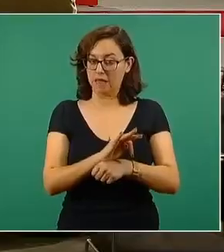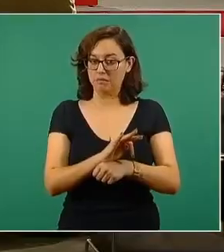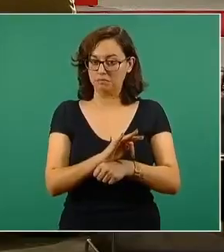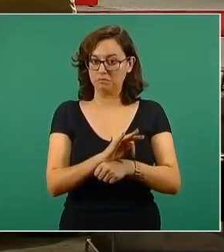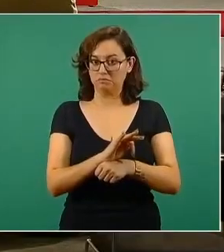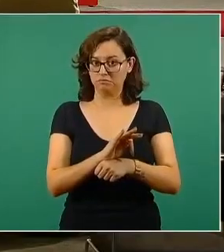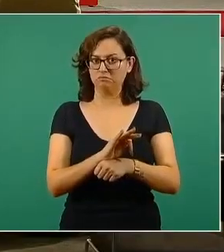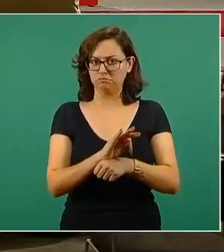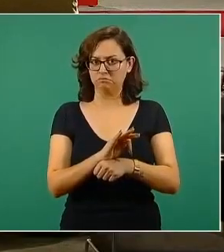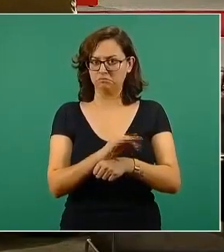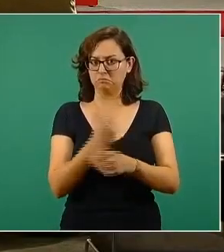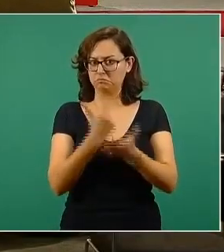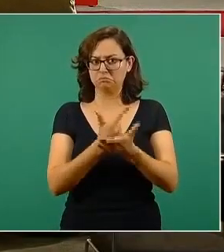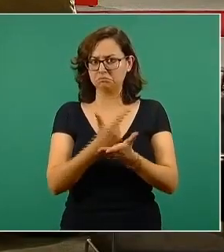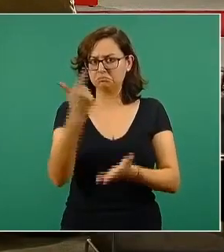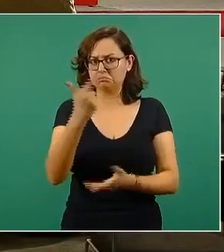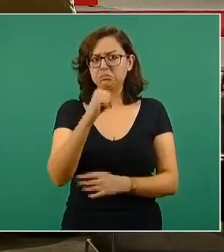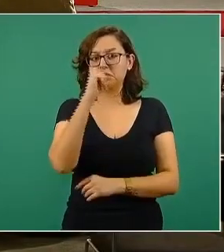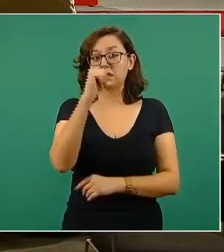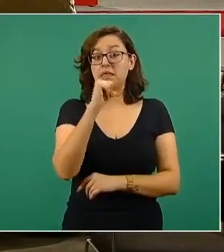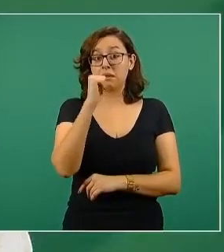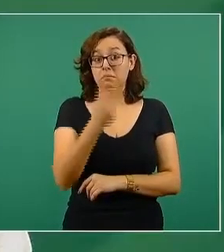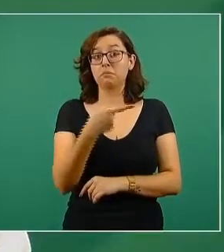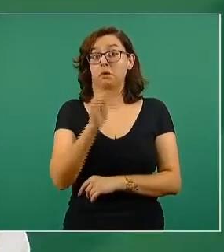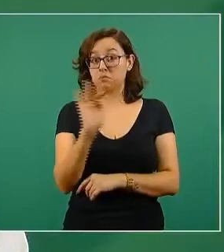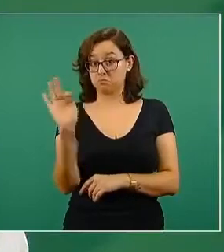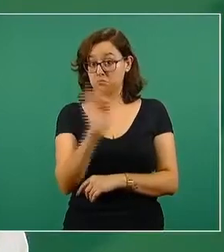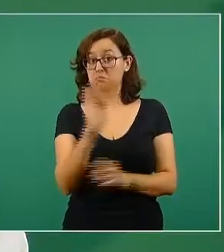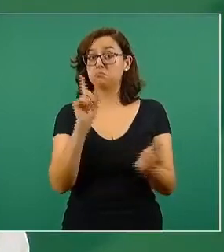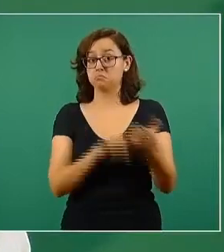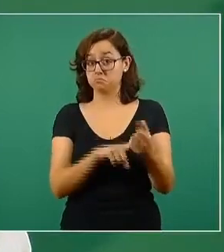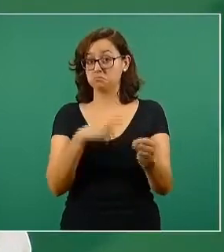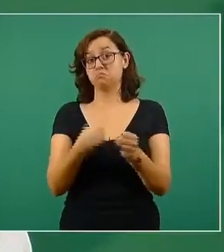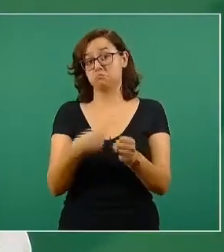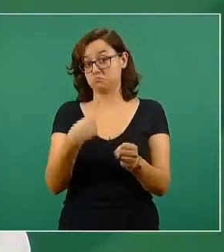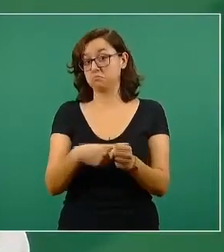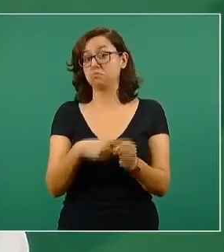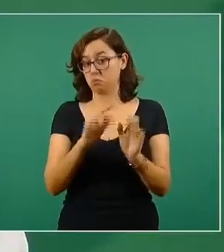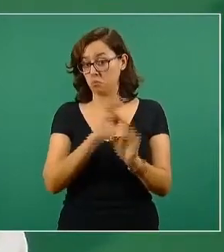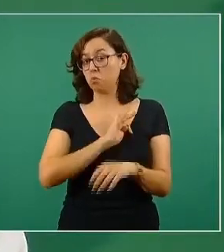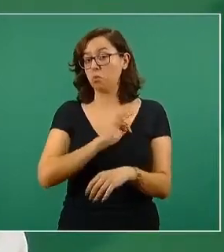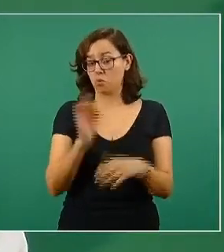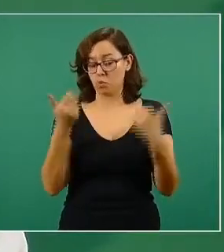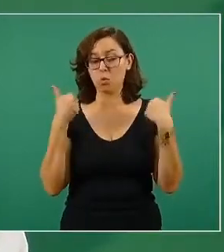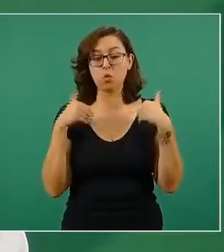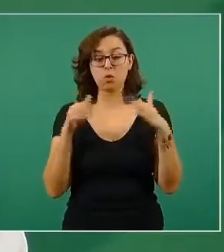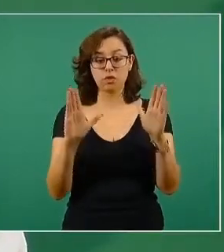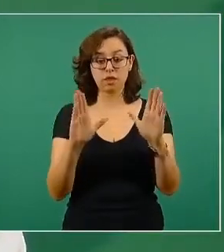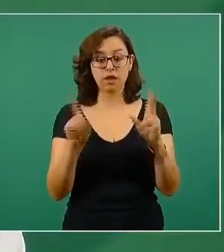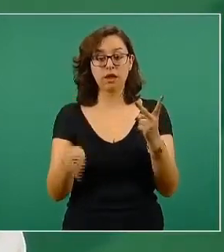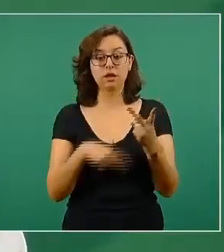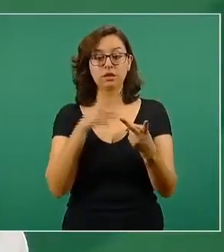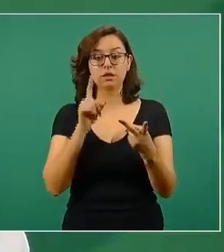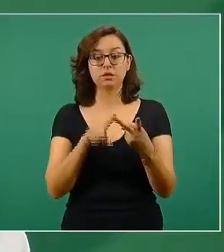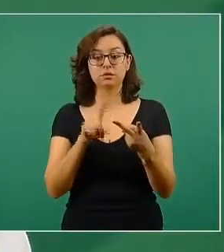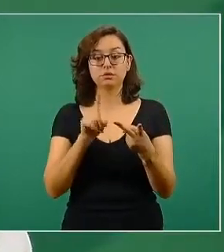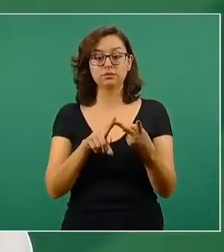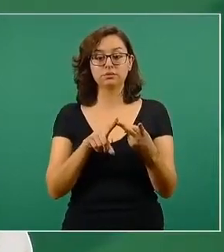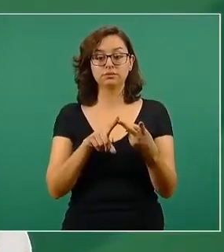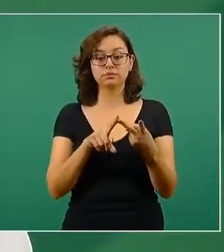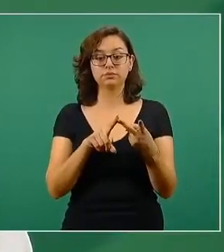o no en la misma proporción. Segundo es que no existe todavía evidencia científica